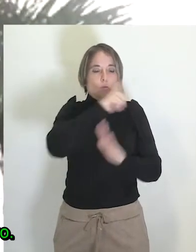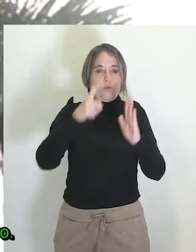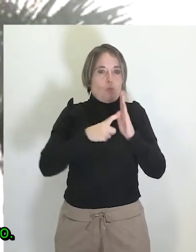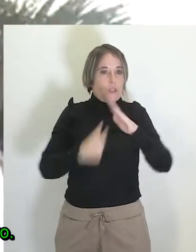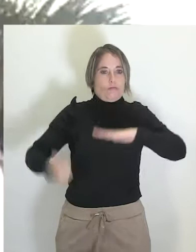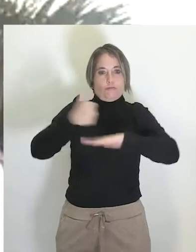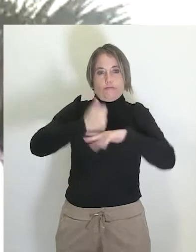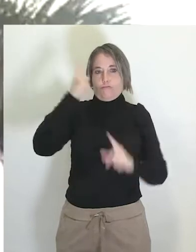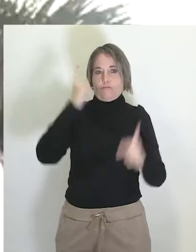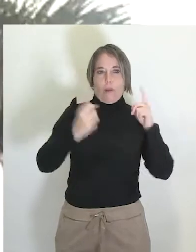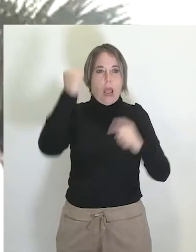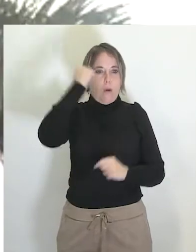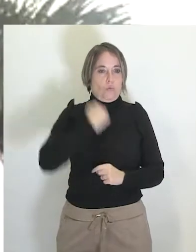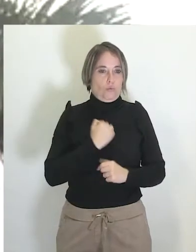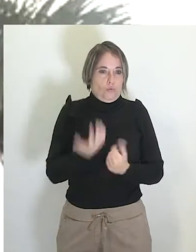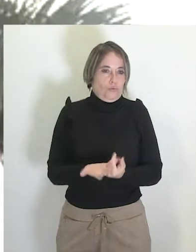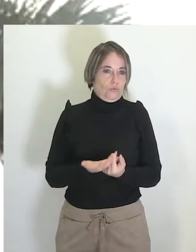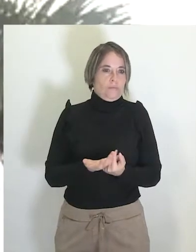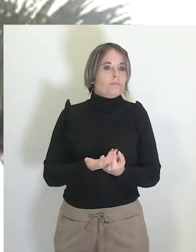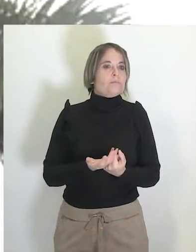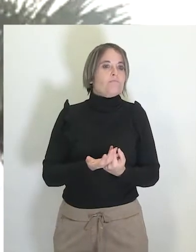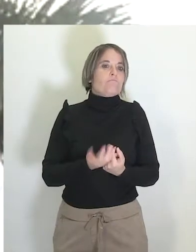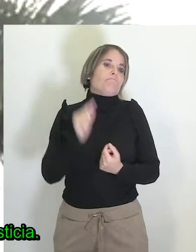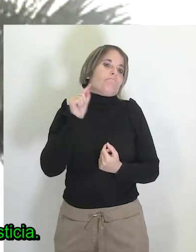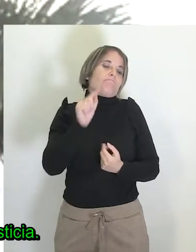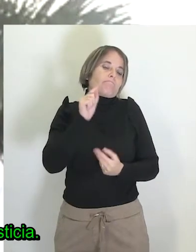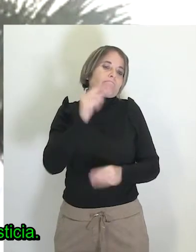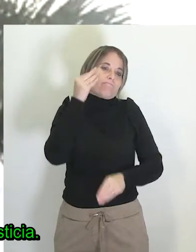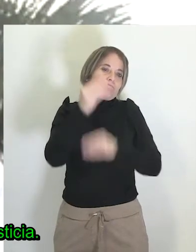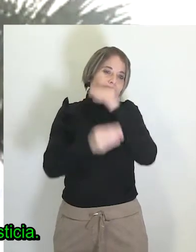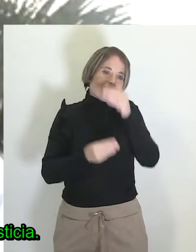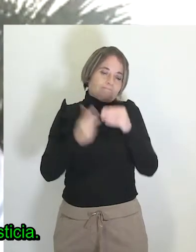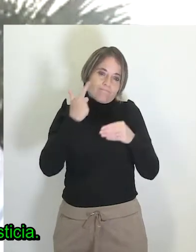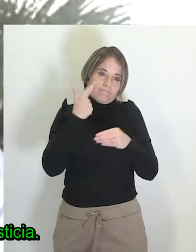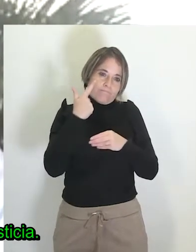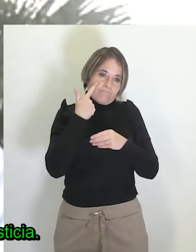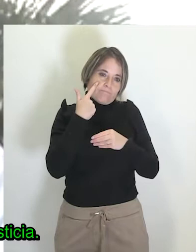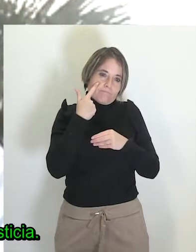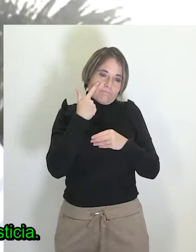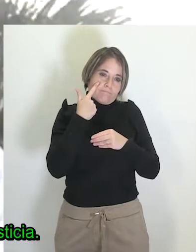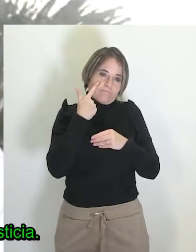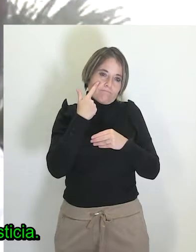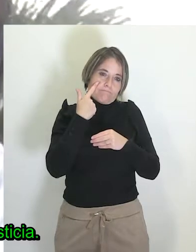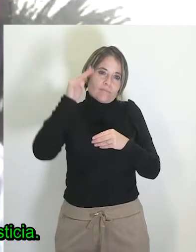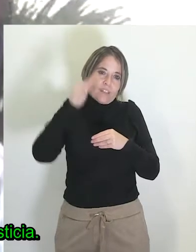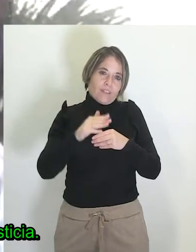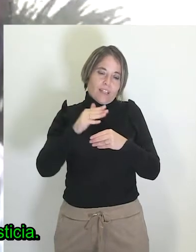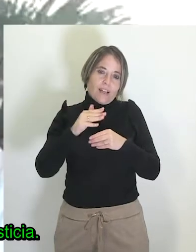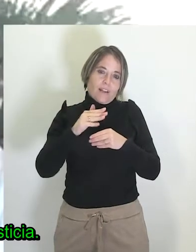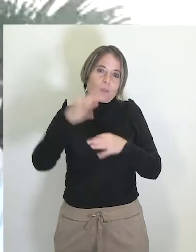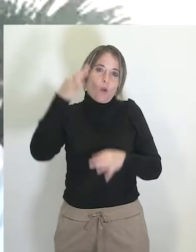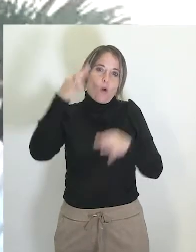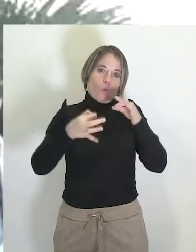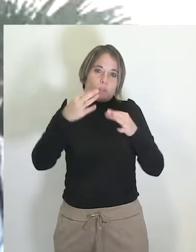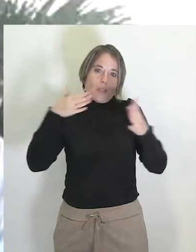del Ejecutivo, y lo que hicieron fue agregar un peldaño más a la